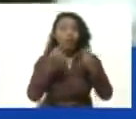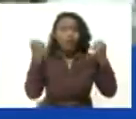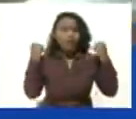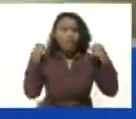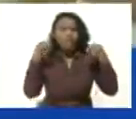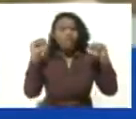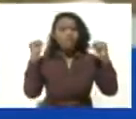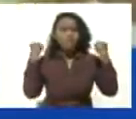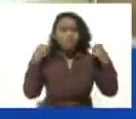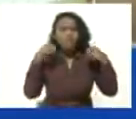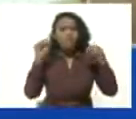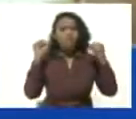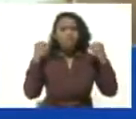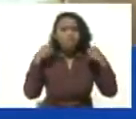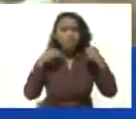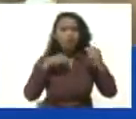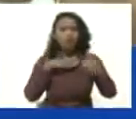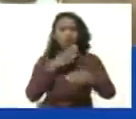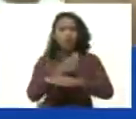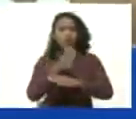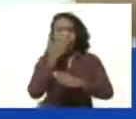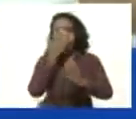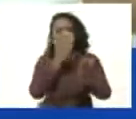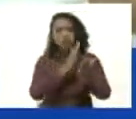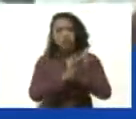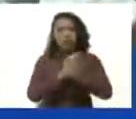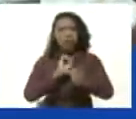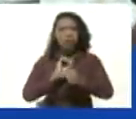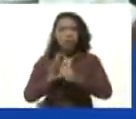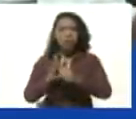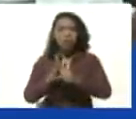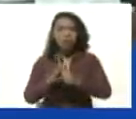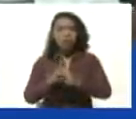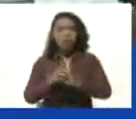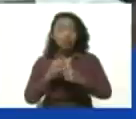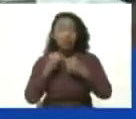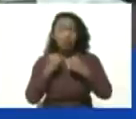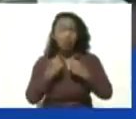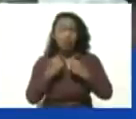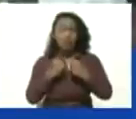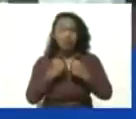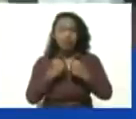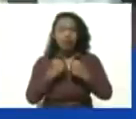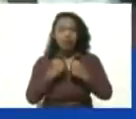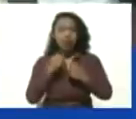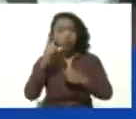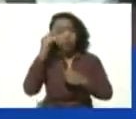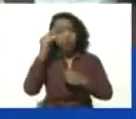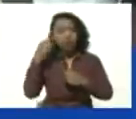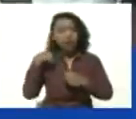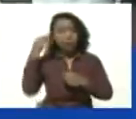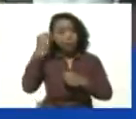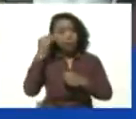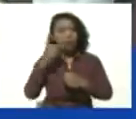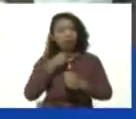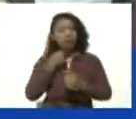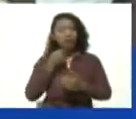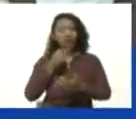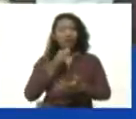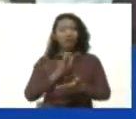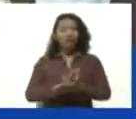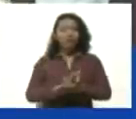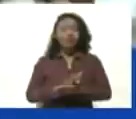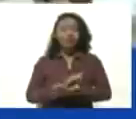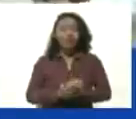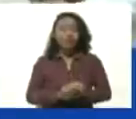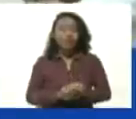entrenamientos. Tuvo que enfrentar el COVID, le pegó durísimo el COVID. Un día creyó ella que iba a morir